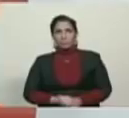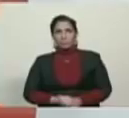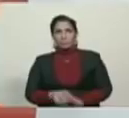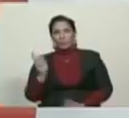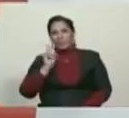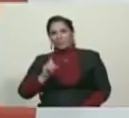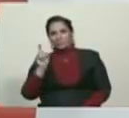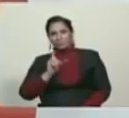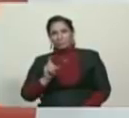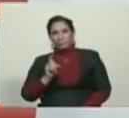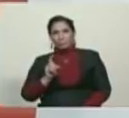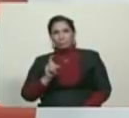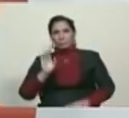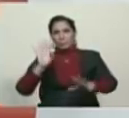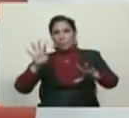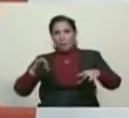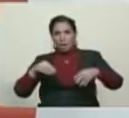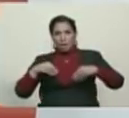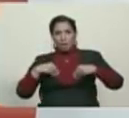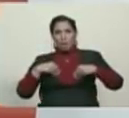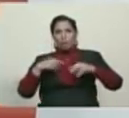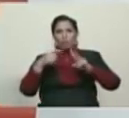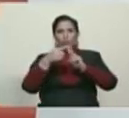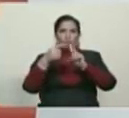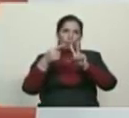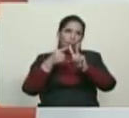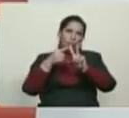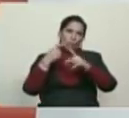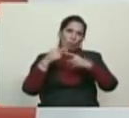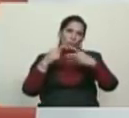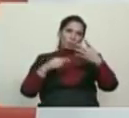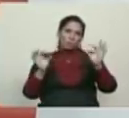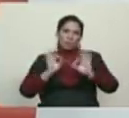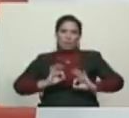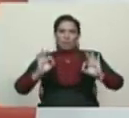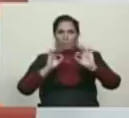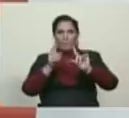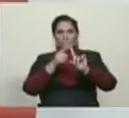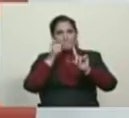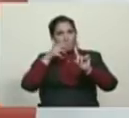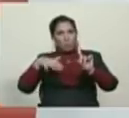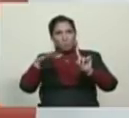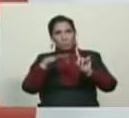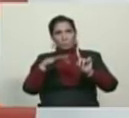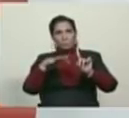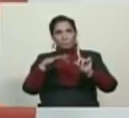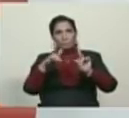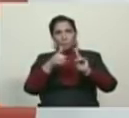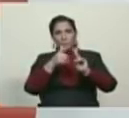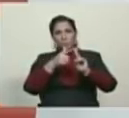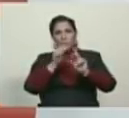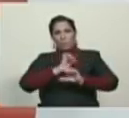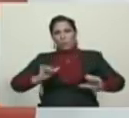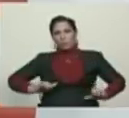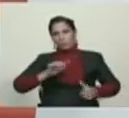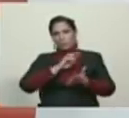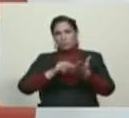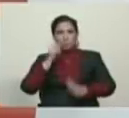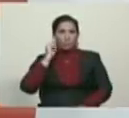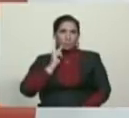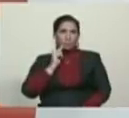necesitan para asumir dos cosas nada más: pueblo y Fuerza Armada.